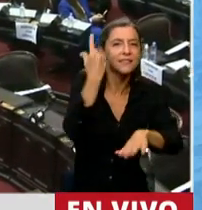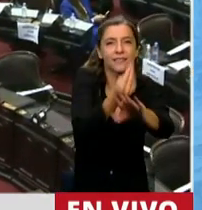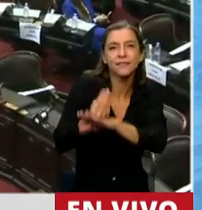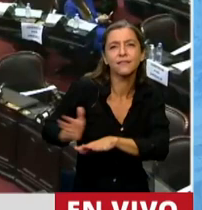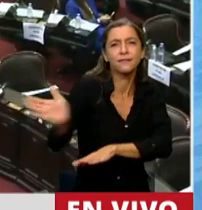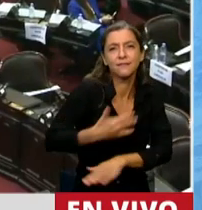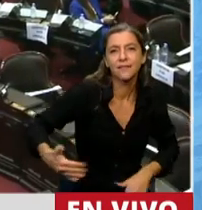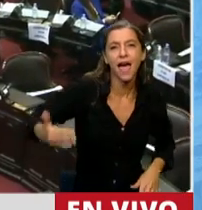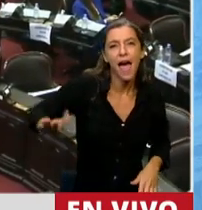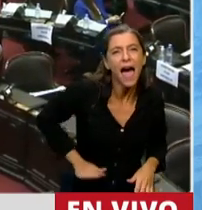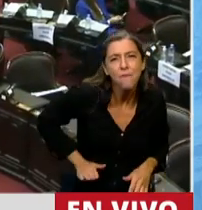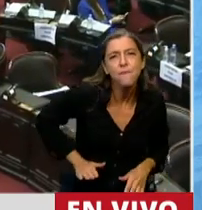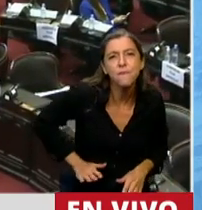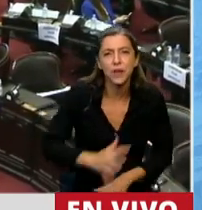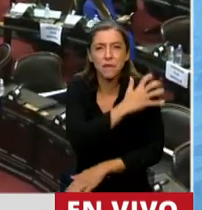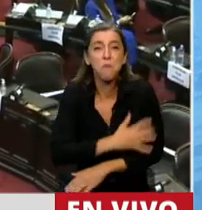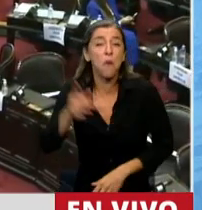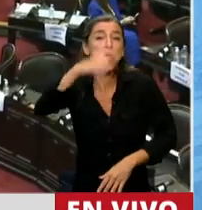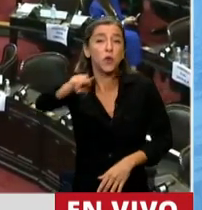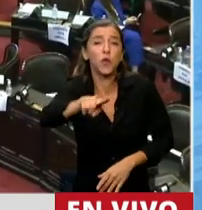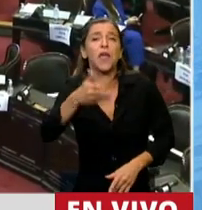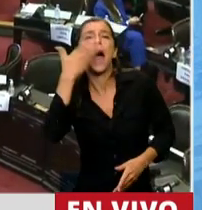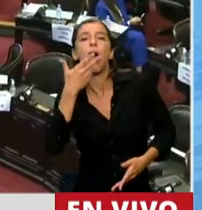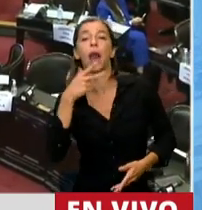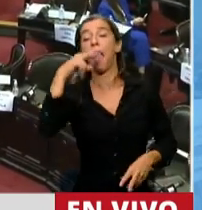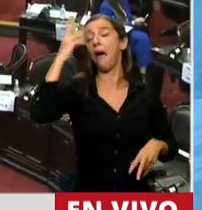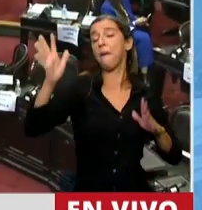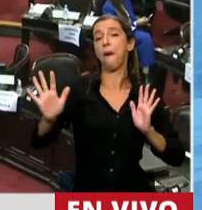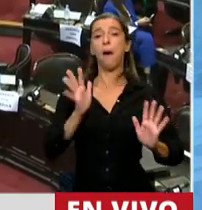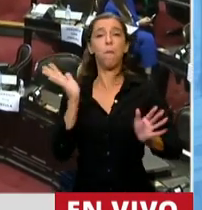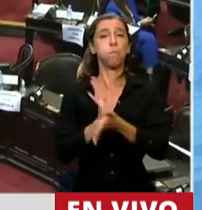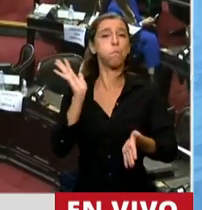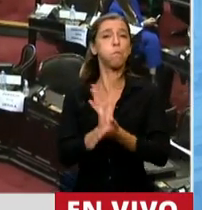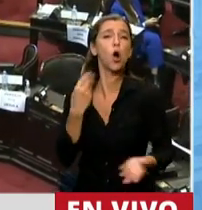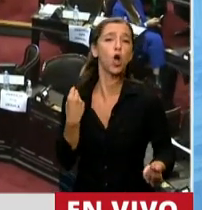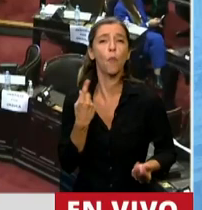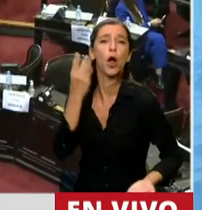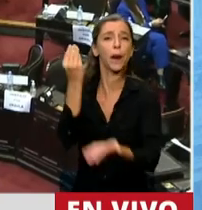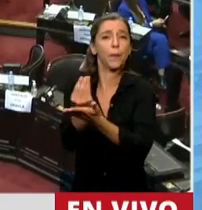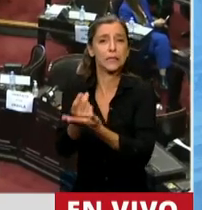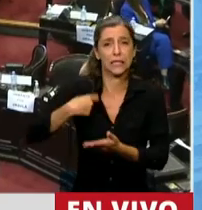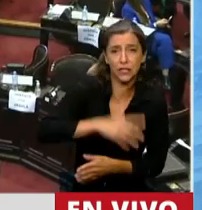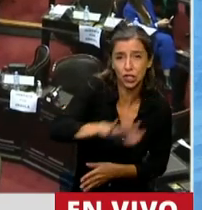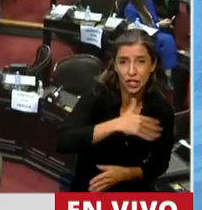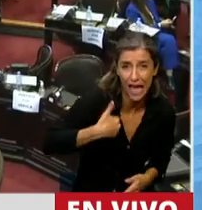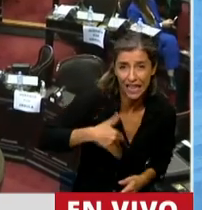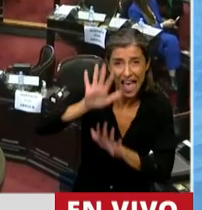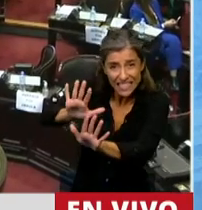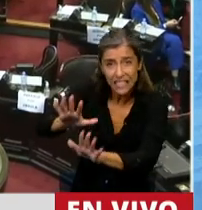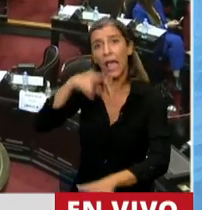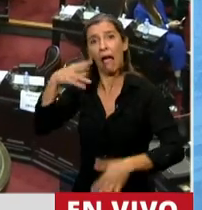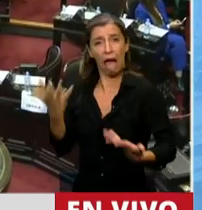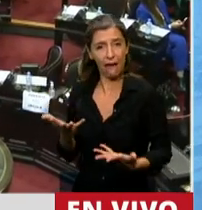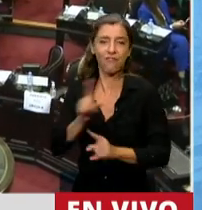una soberbia como si realmente representasen los intereses del pueblo argentino. Representan